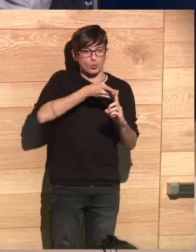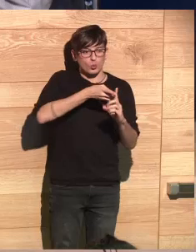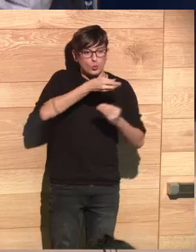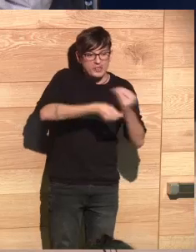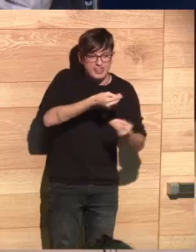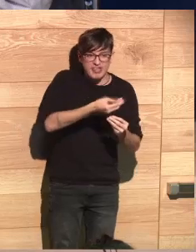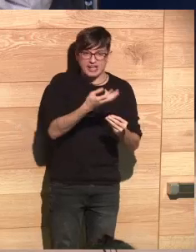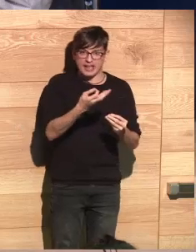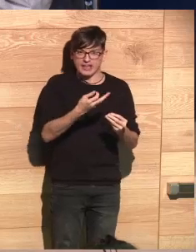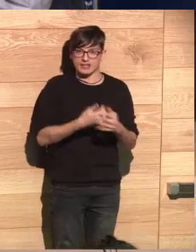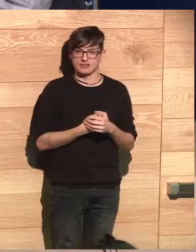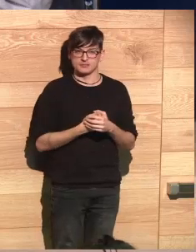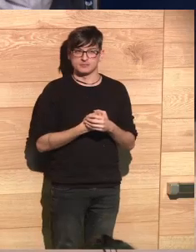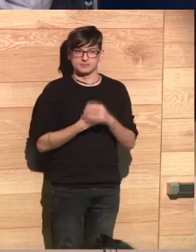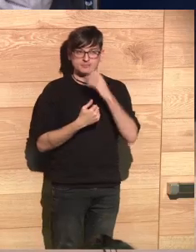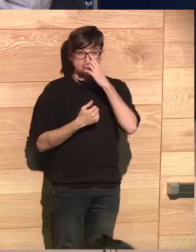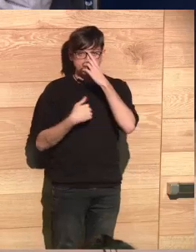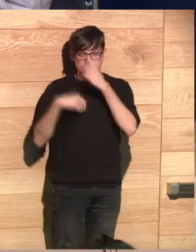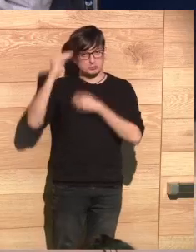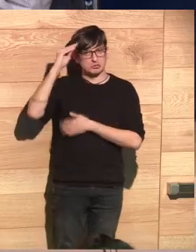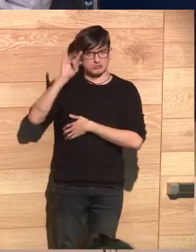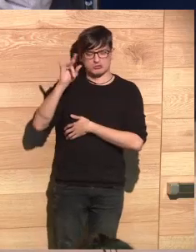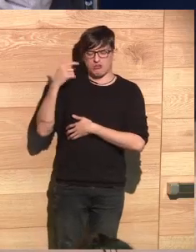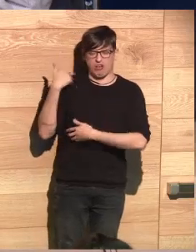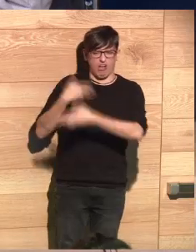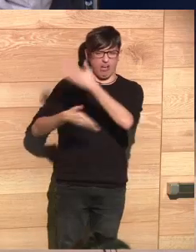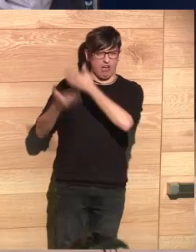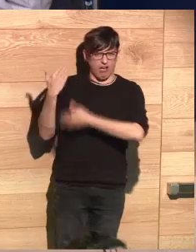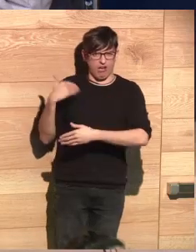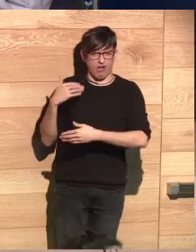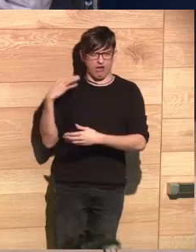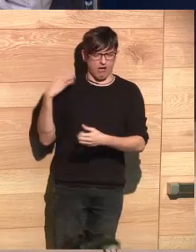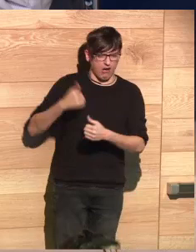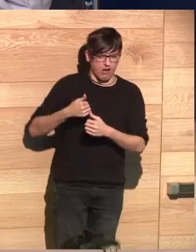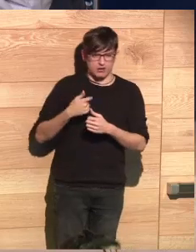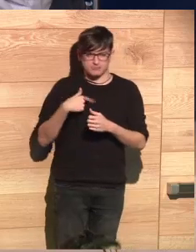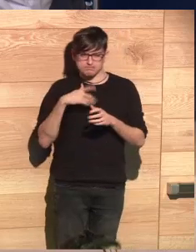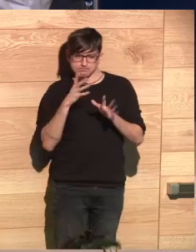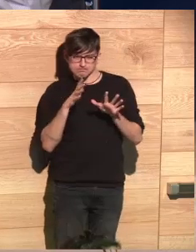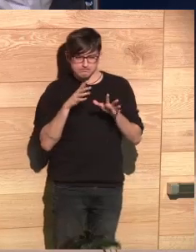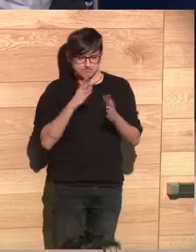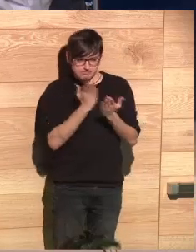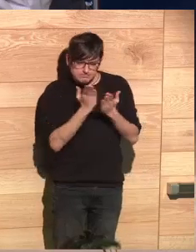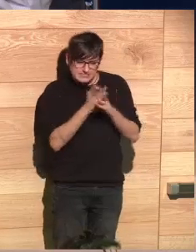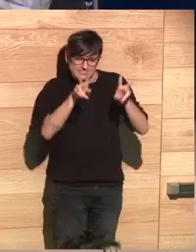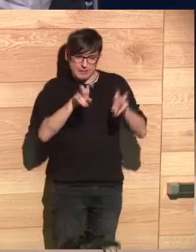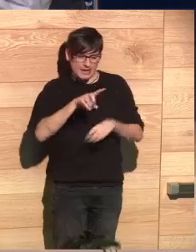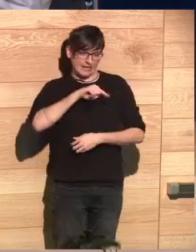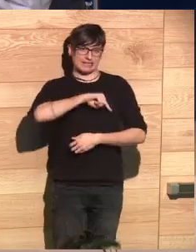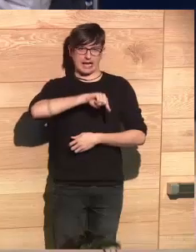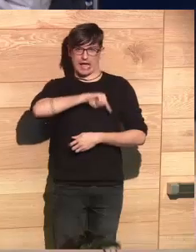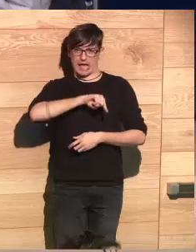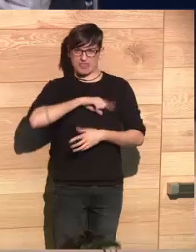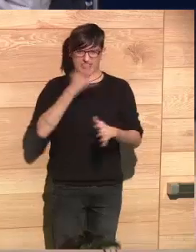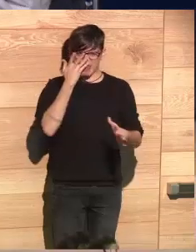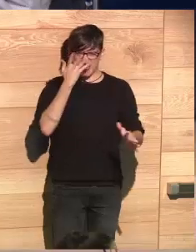aprender de nosotros? Yo creo que sí. Yo dediqué algunos años a estudiar la ética de los videojuegos, y esto hace ya